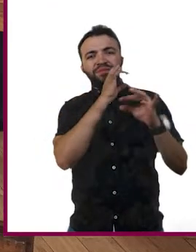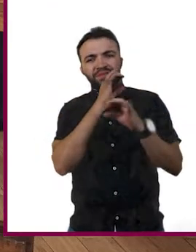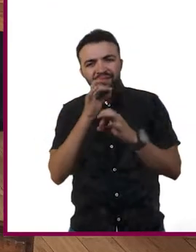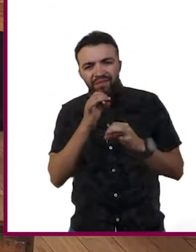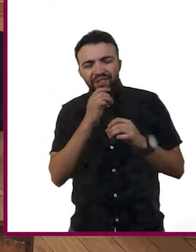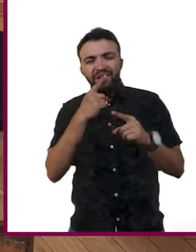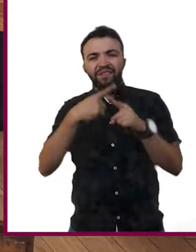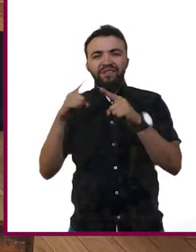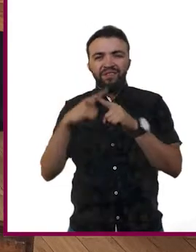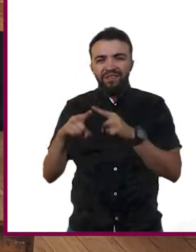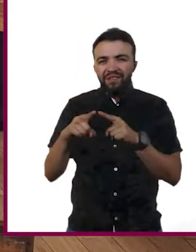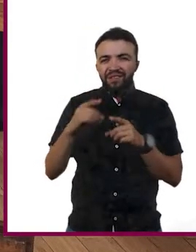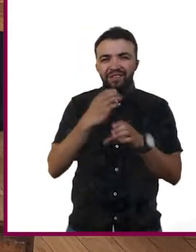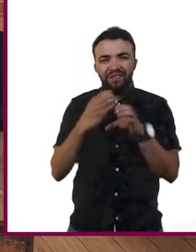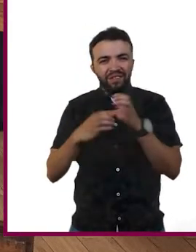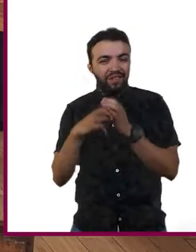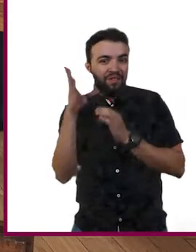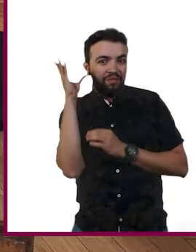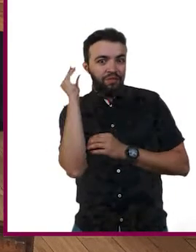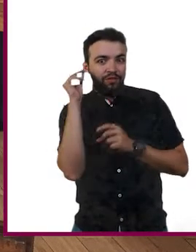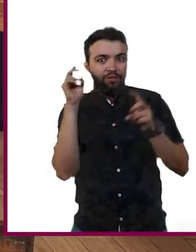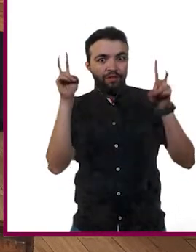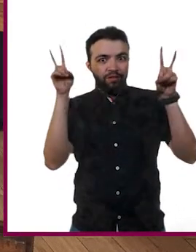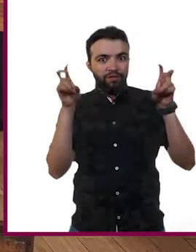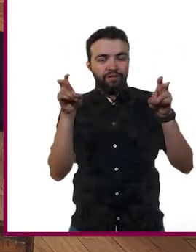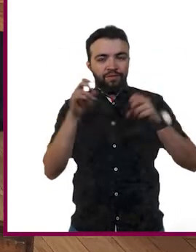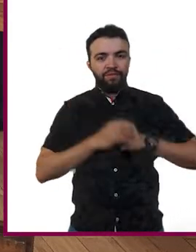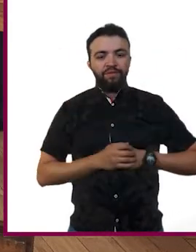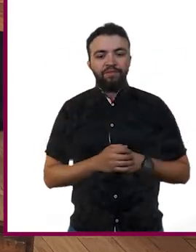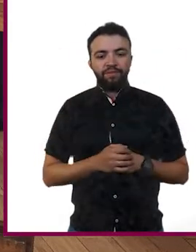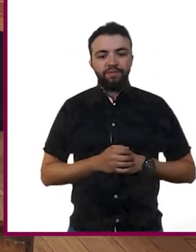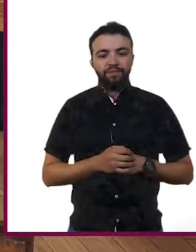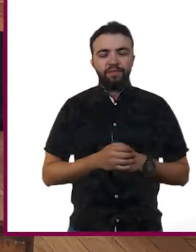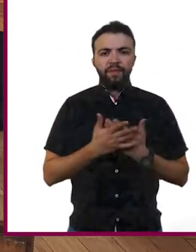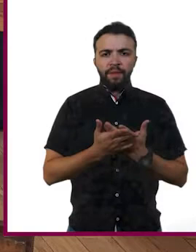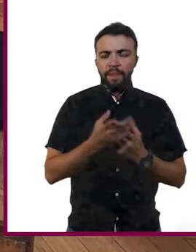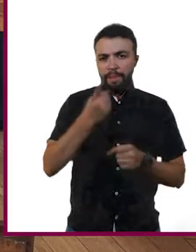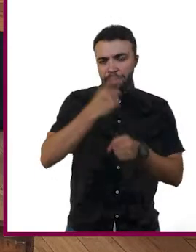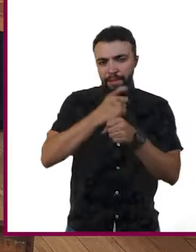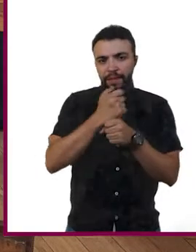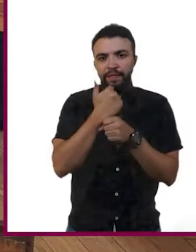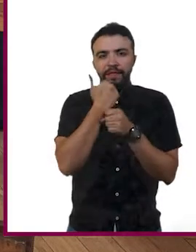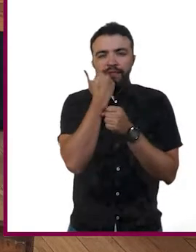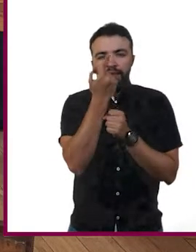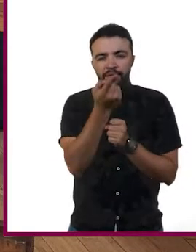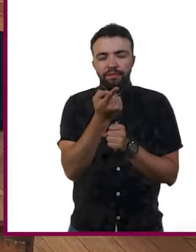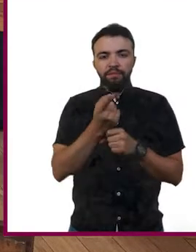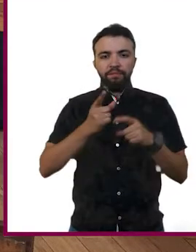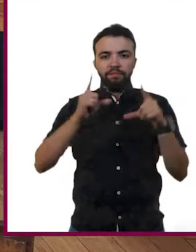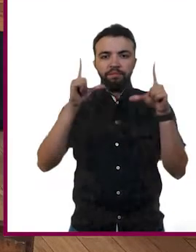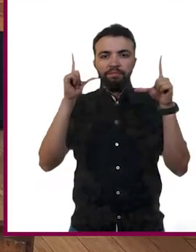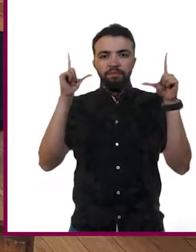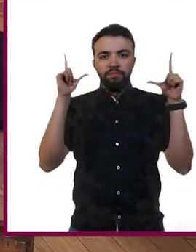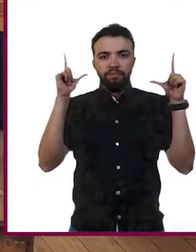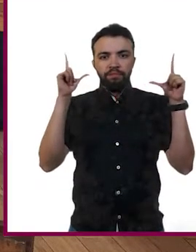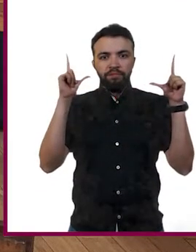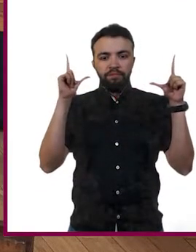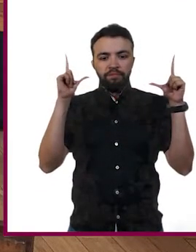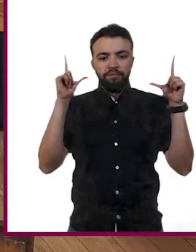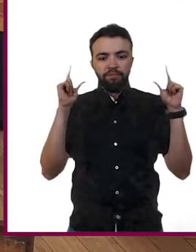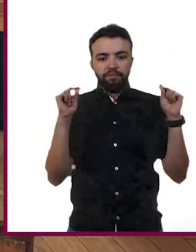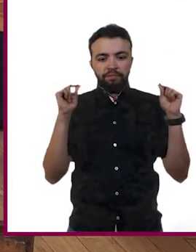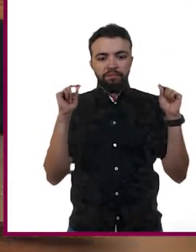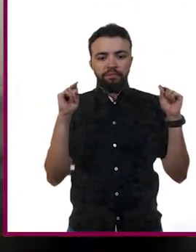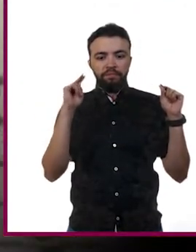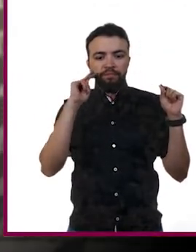afinación, interpretación y, por supuesto, música. Pero primero queremos que cierres tus ojos y nos digas en las redes qué instrumento